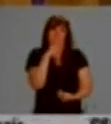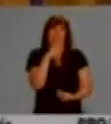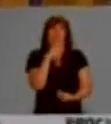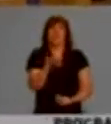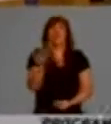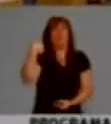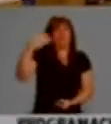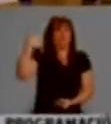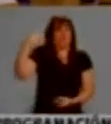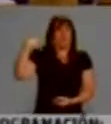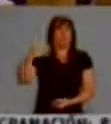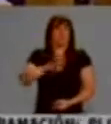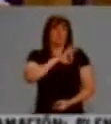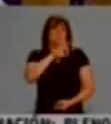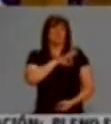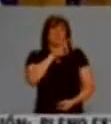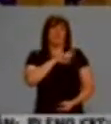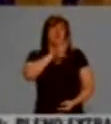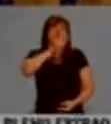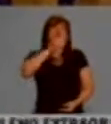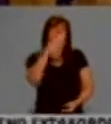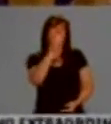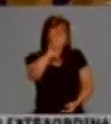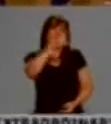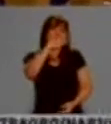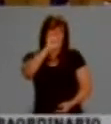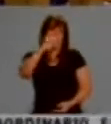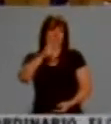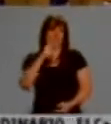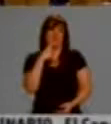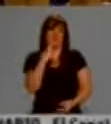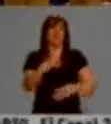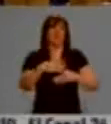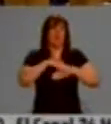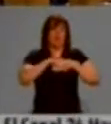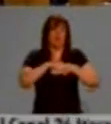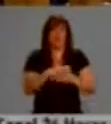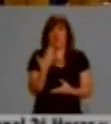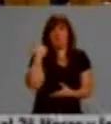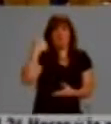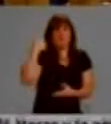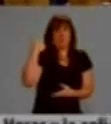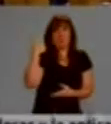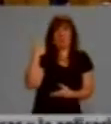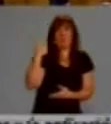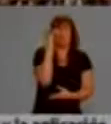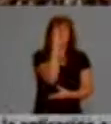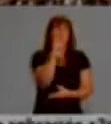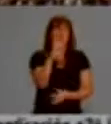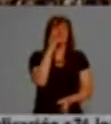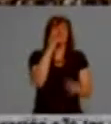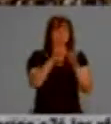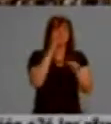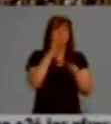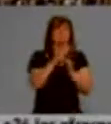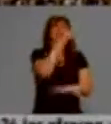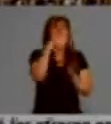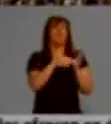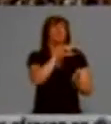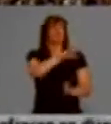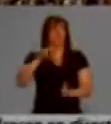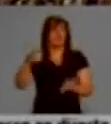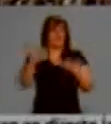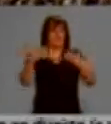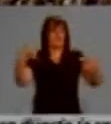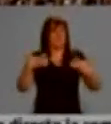dijo enfáticamente el señor Pérez Rubalcaba en esta Cámara no hace tanto tiempo, el 20 de septiembre de 2011.